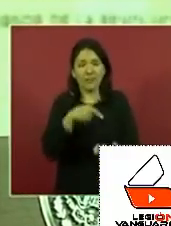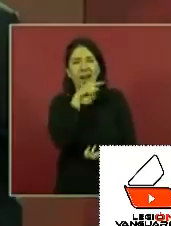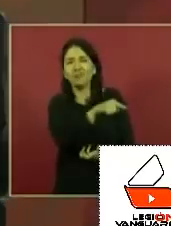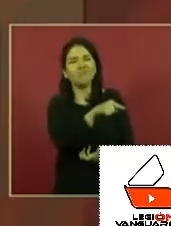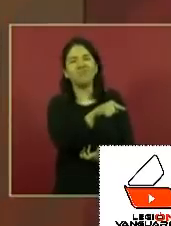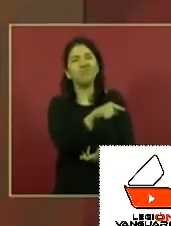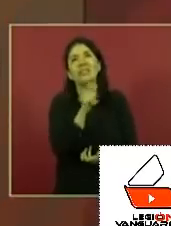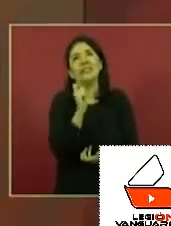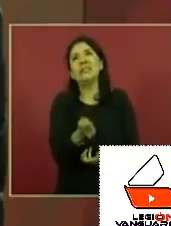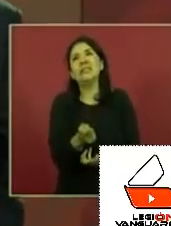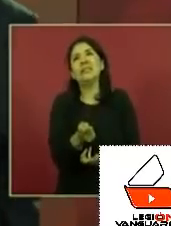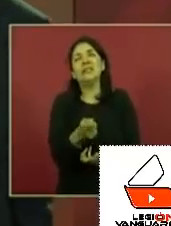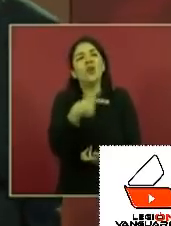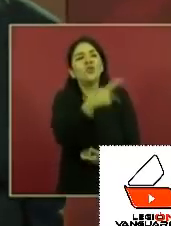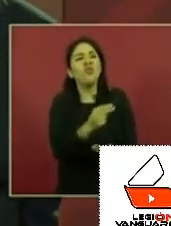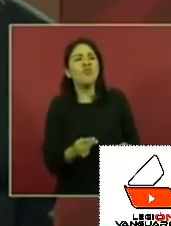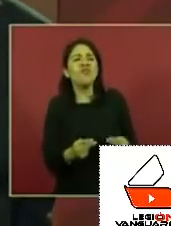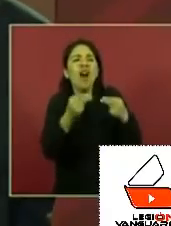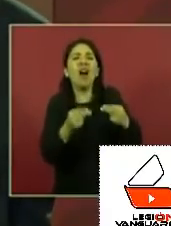De mercado